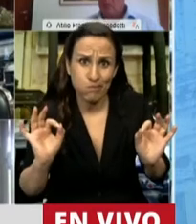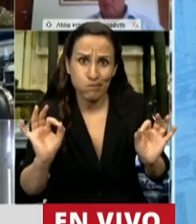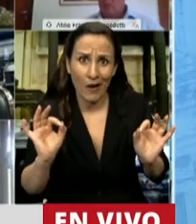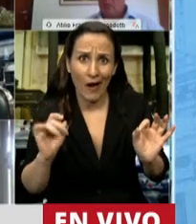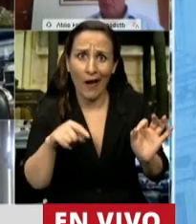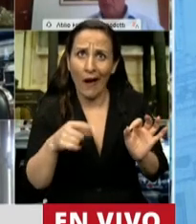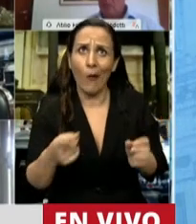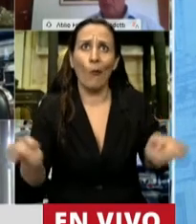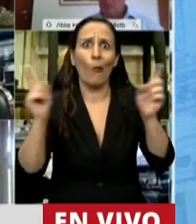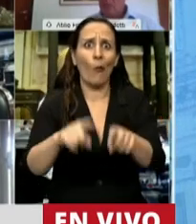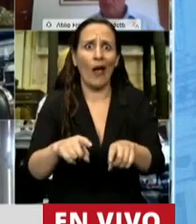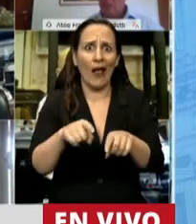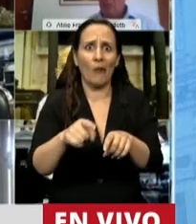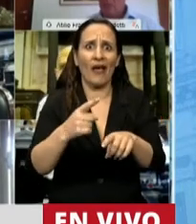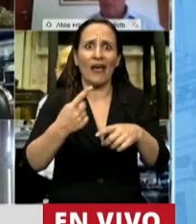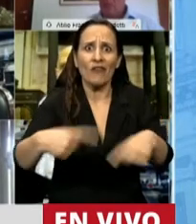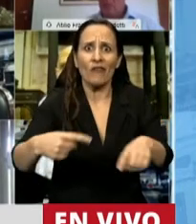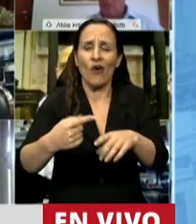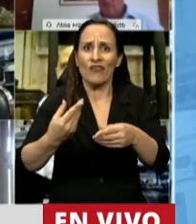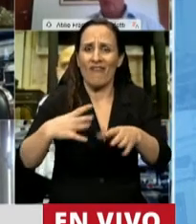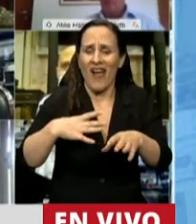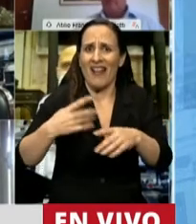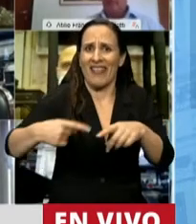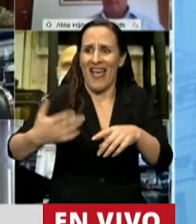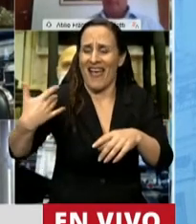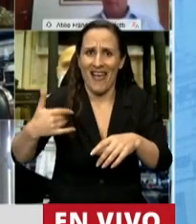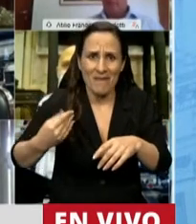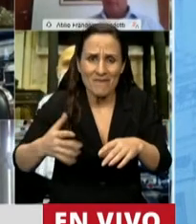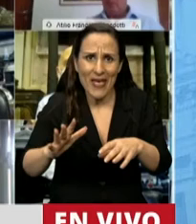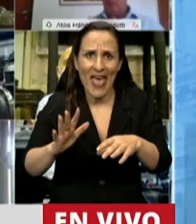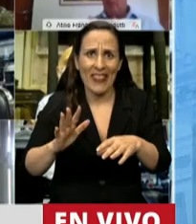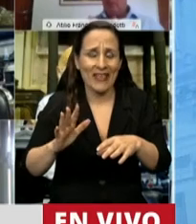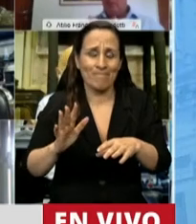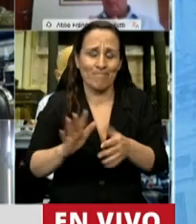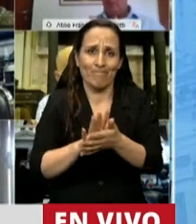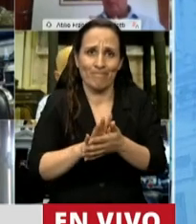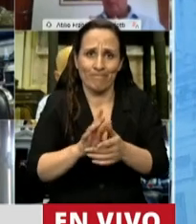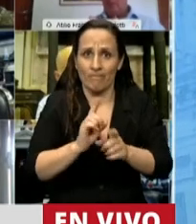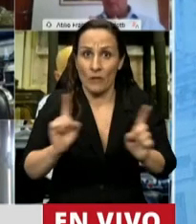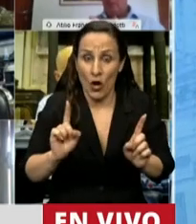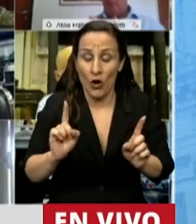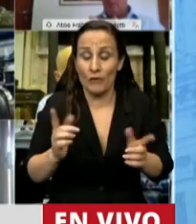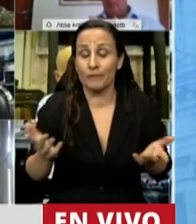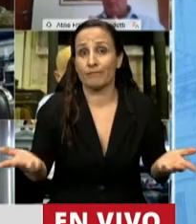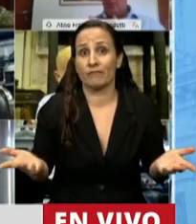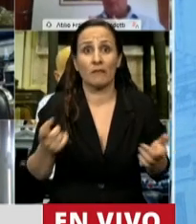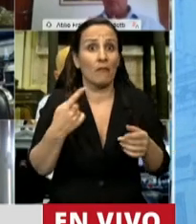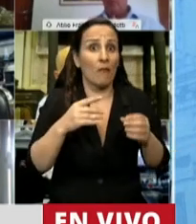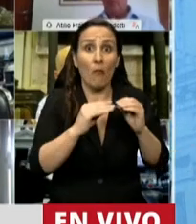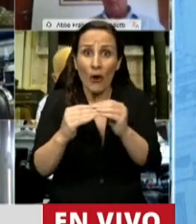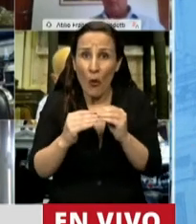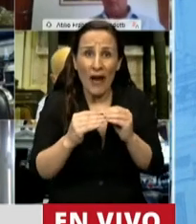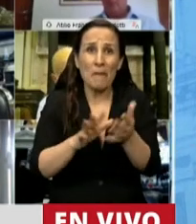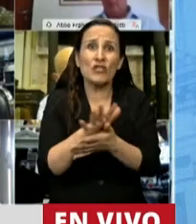recuperar el tiempo perdido. Pero lo que sí es cierto es que no podemos resolver ningún problema si no